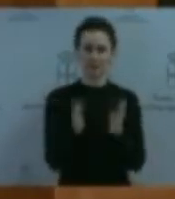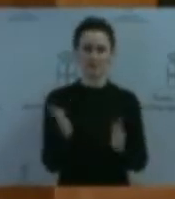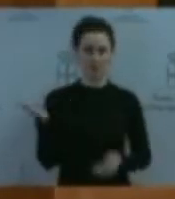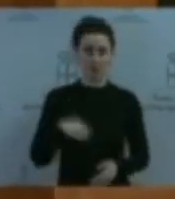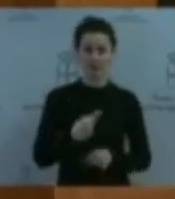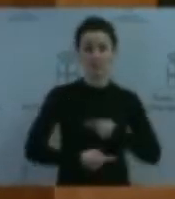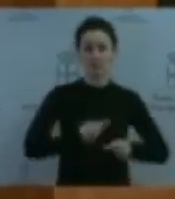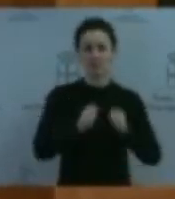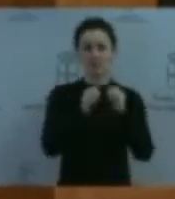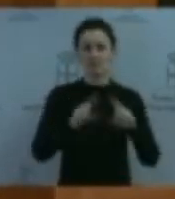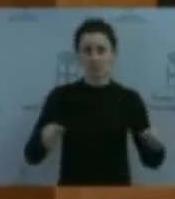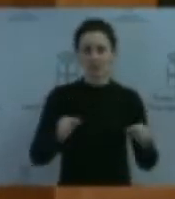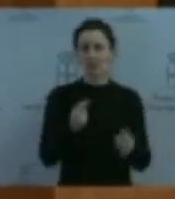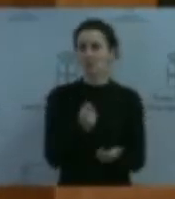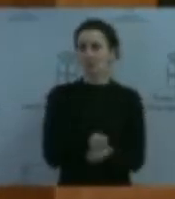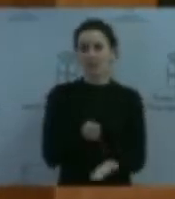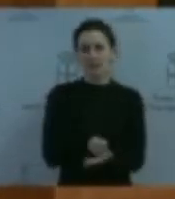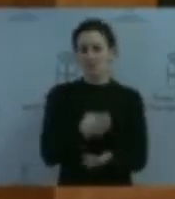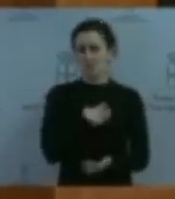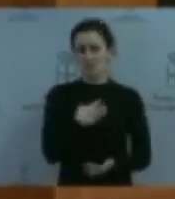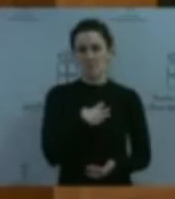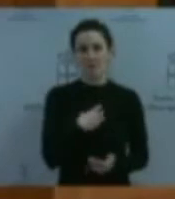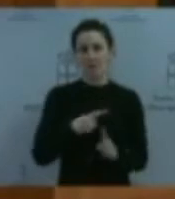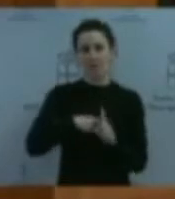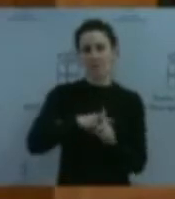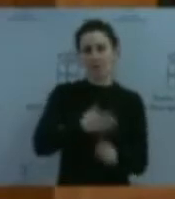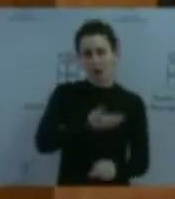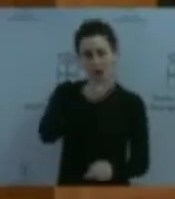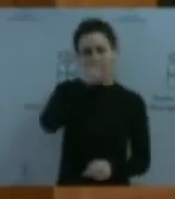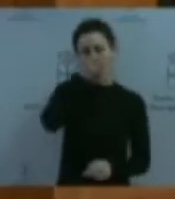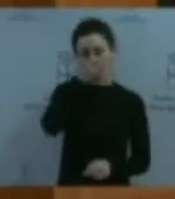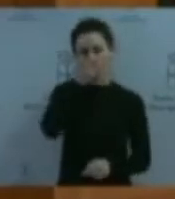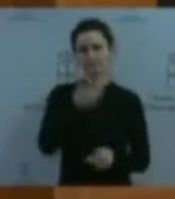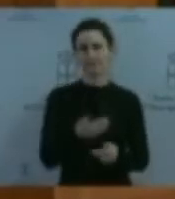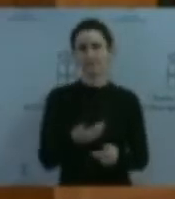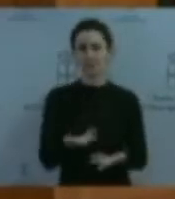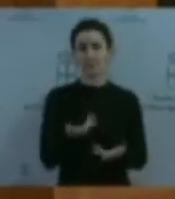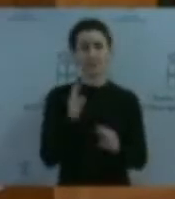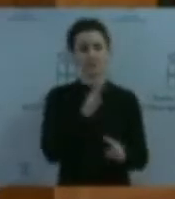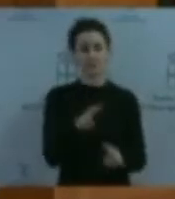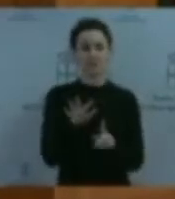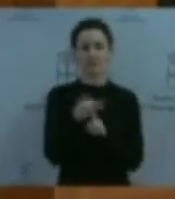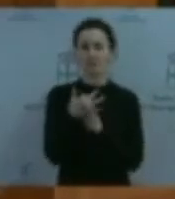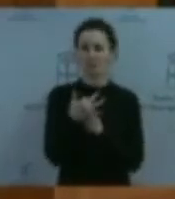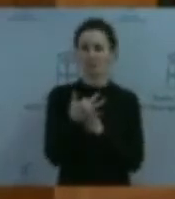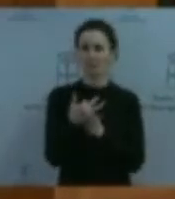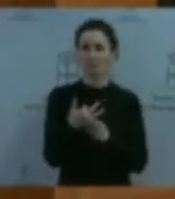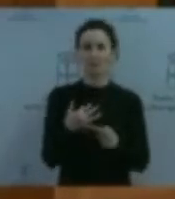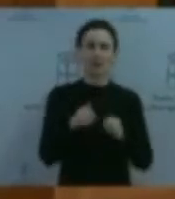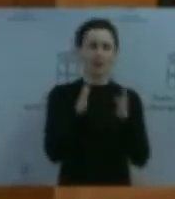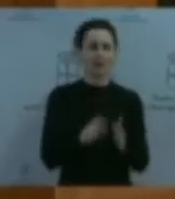su hogar a una temperatura adecuada en invierno, se encuentran en situación de infravivienda, habitan una vivienda en